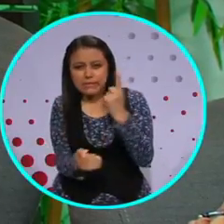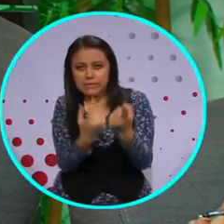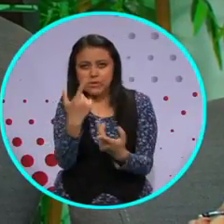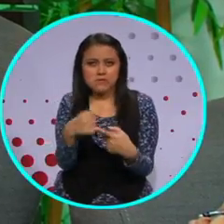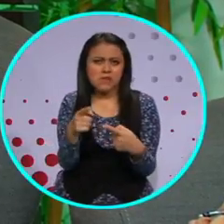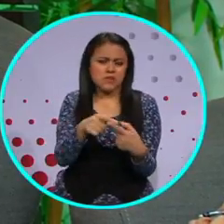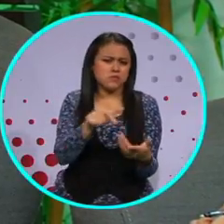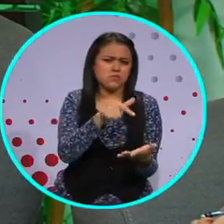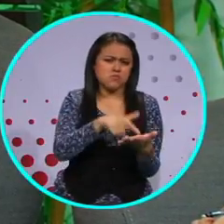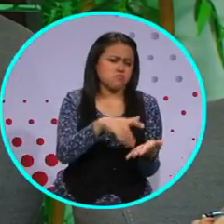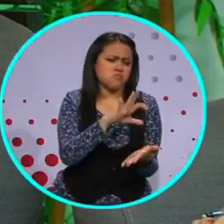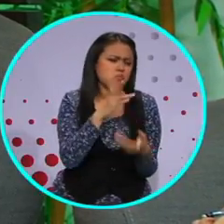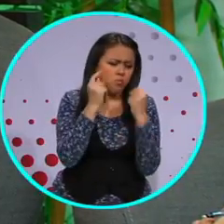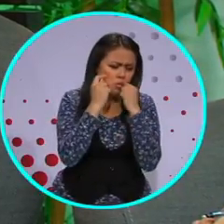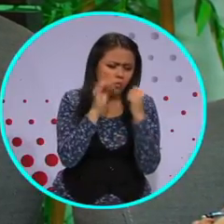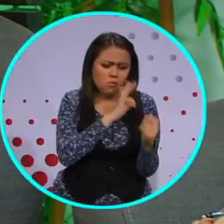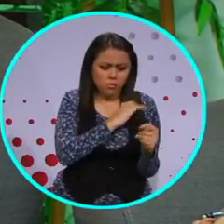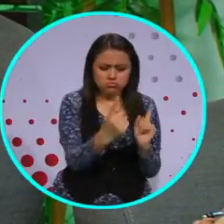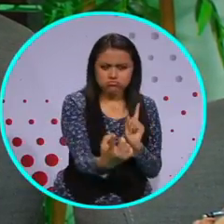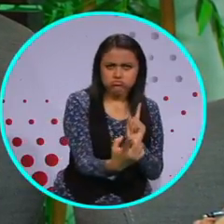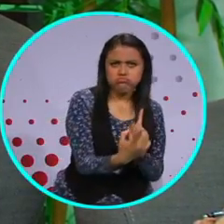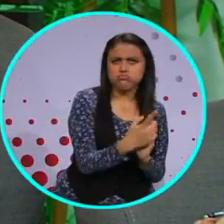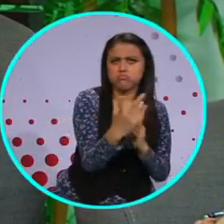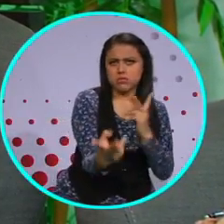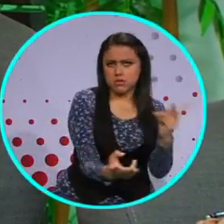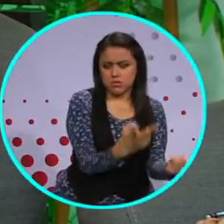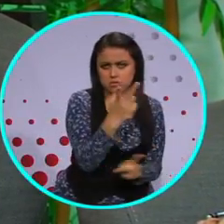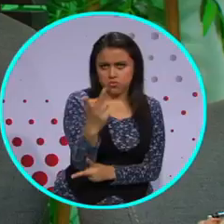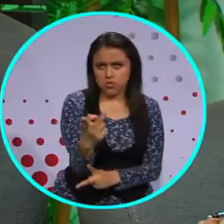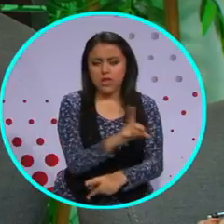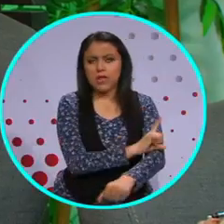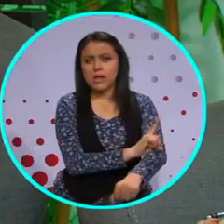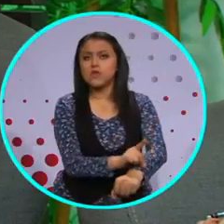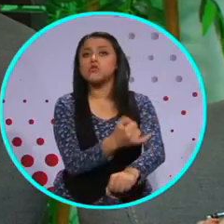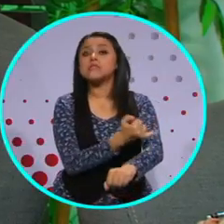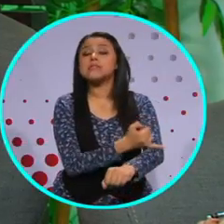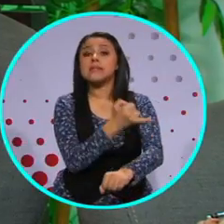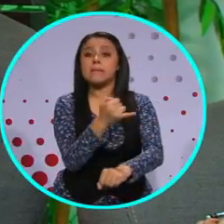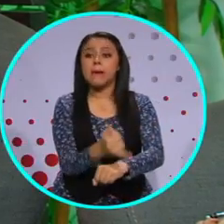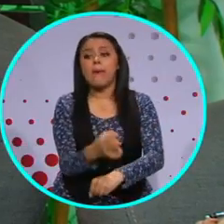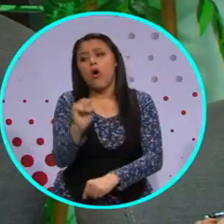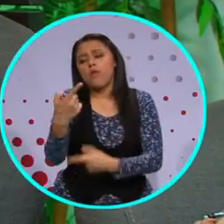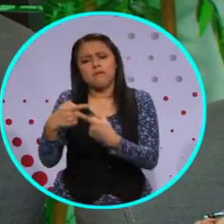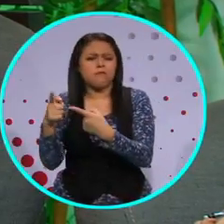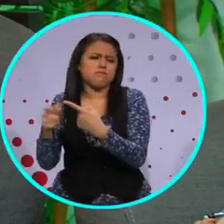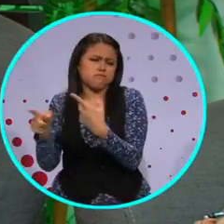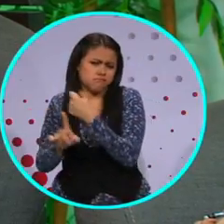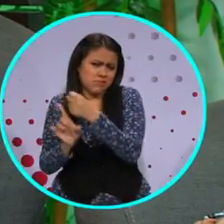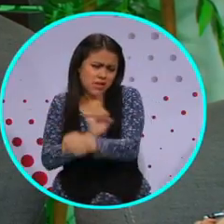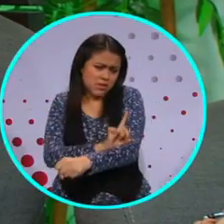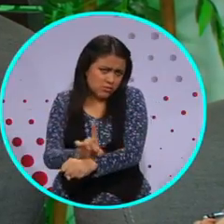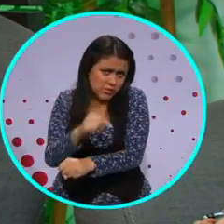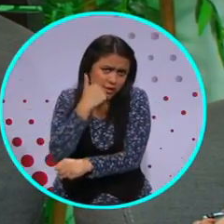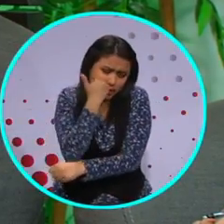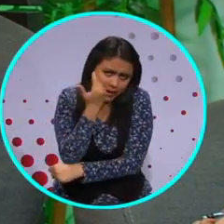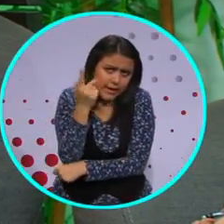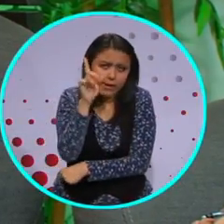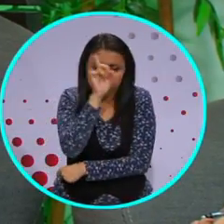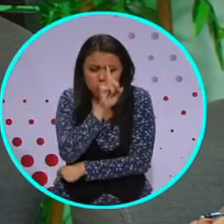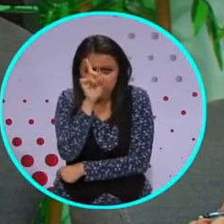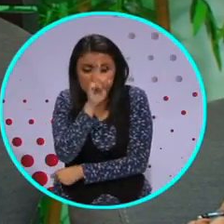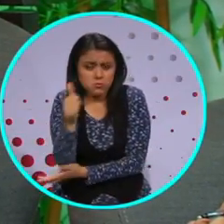demarcación que se acerque en la ciudad de méxico pero también le dan orientación a quien requiera orientación